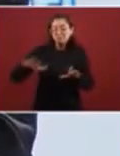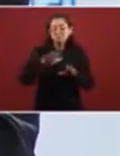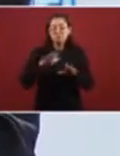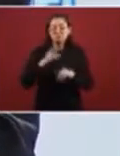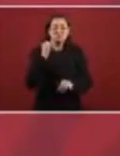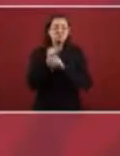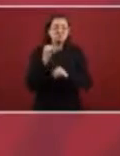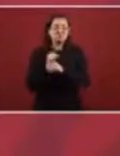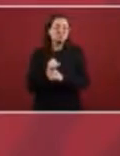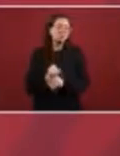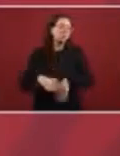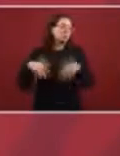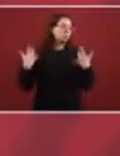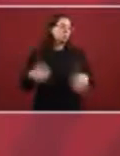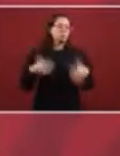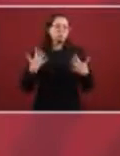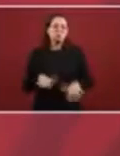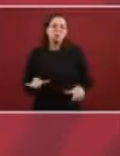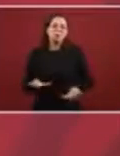una revolución